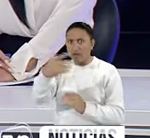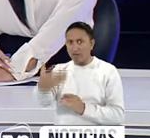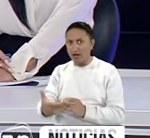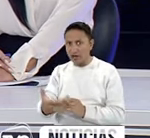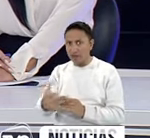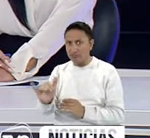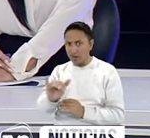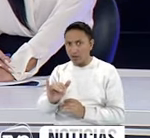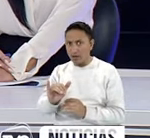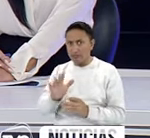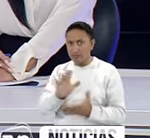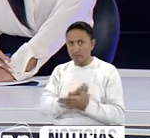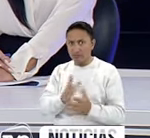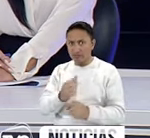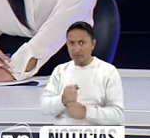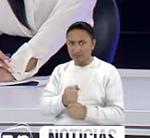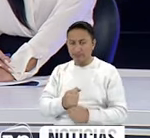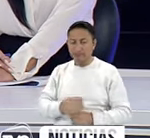fuera de estos.